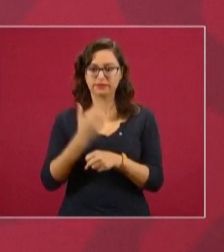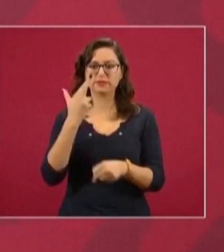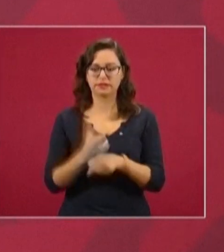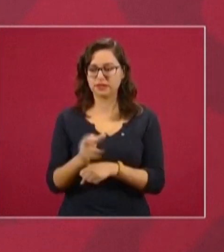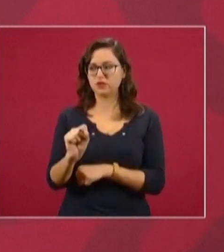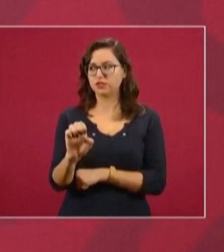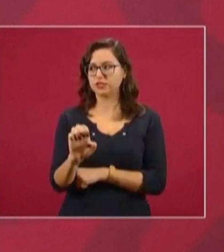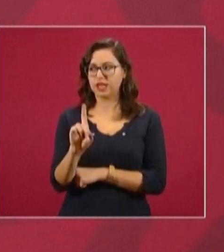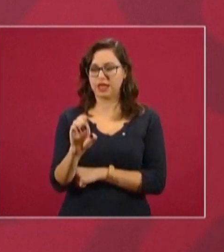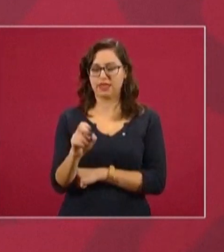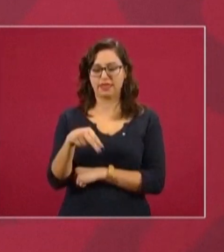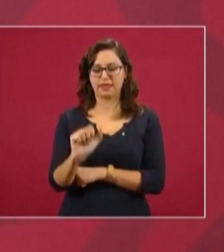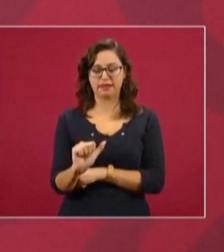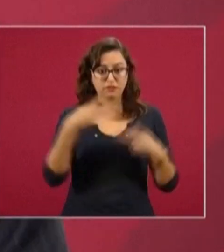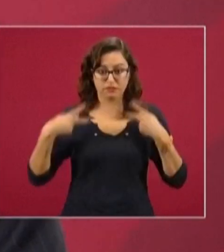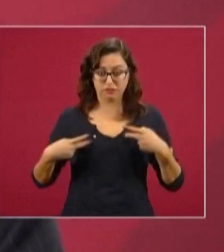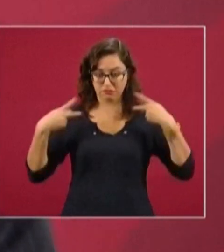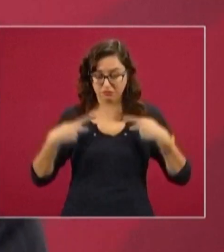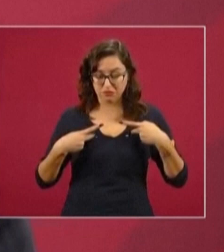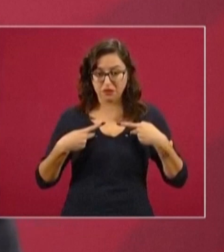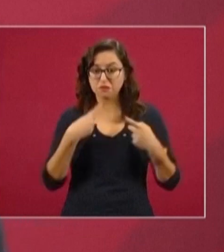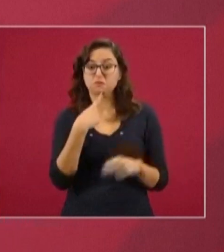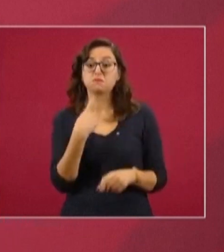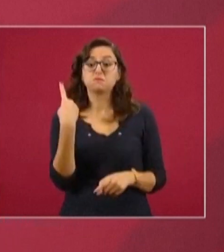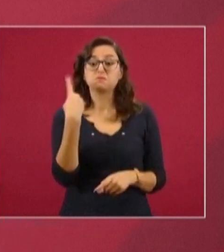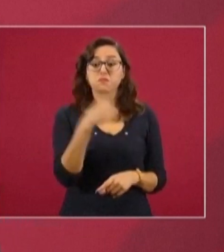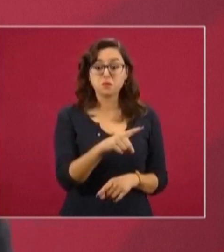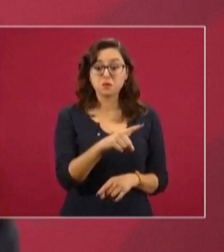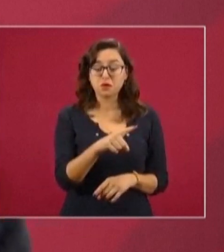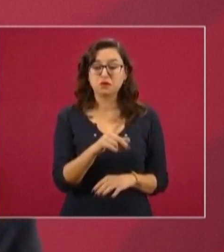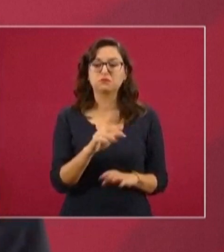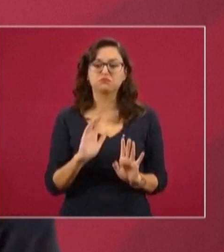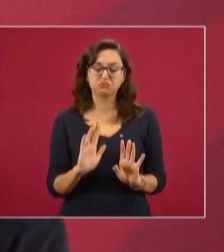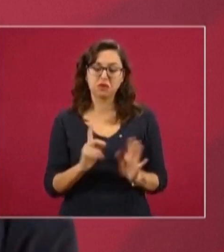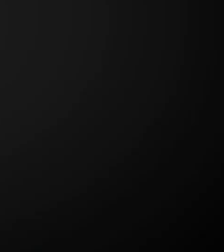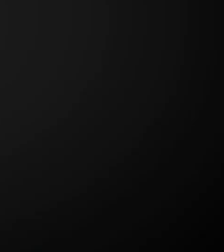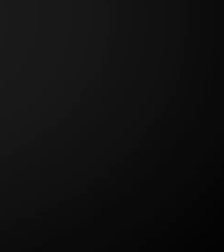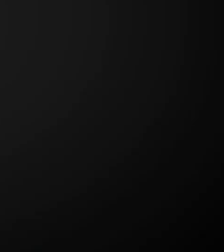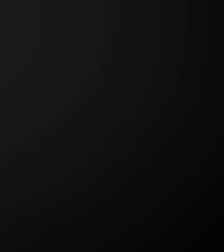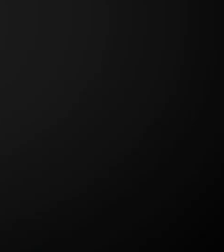suspendidos, retirados y, si es el caso, puestos a disposición de las autoridades competentes.